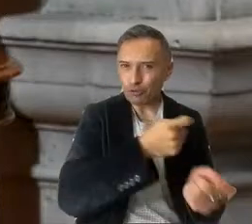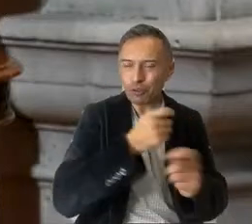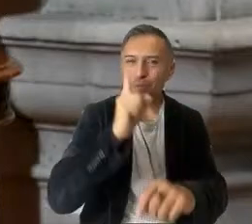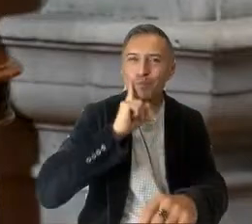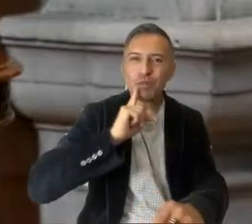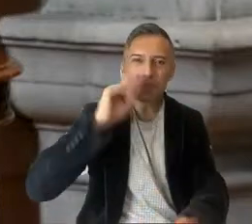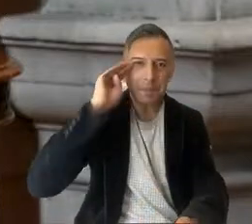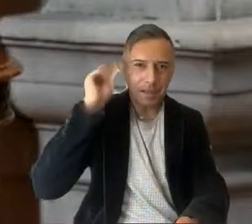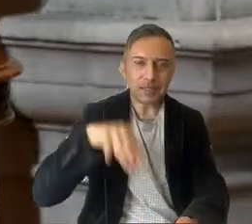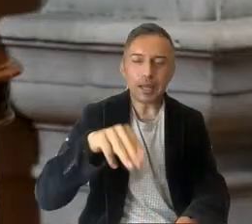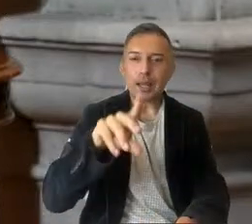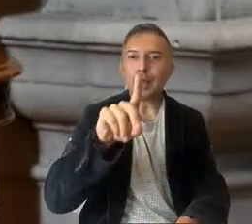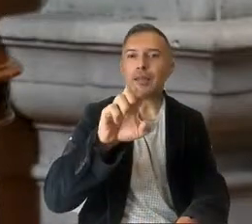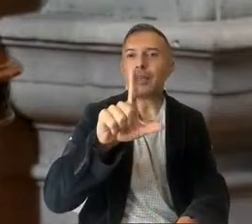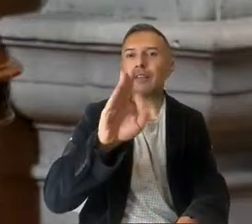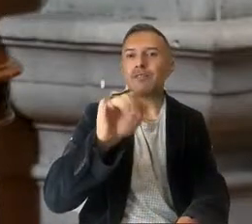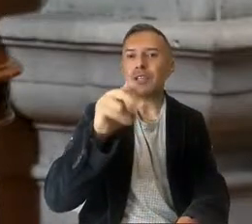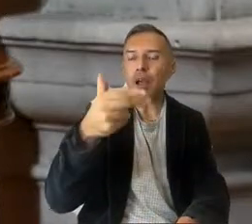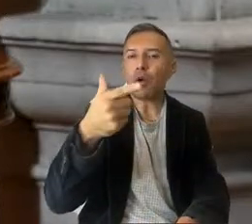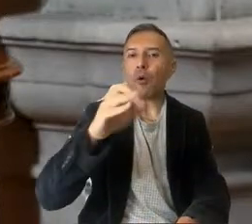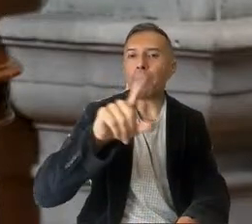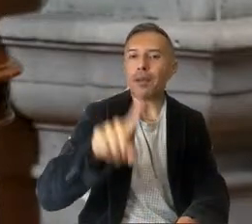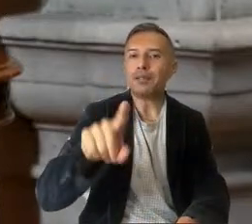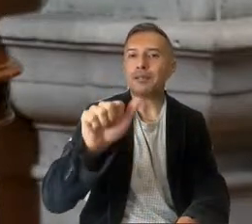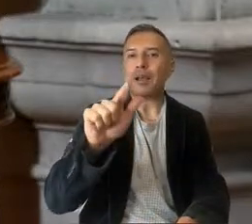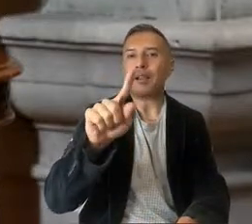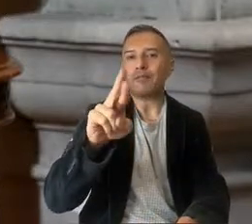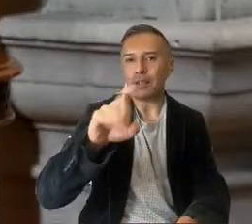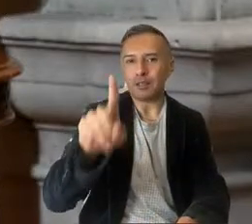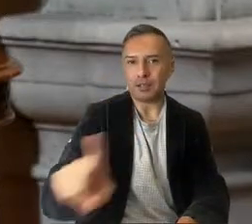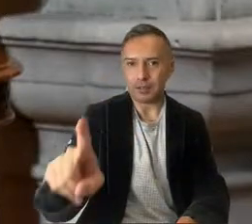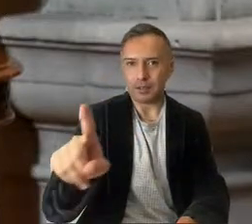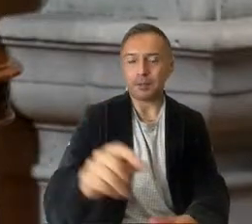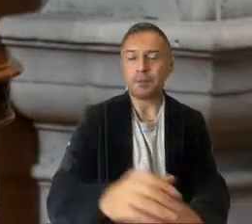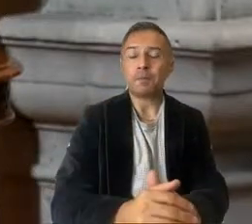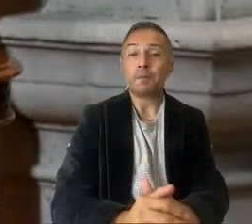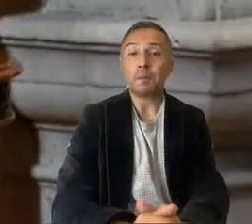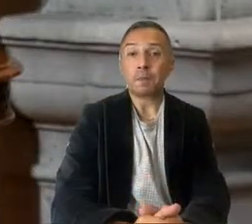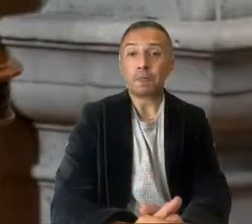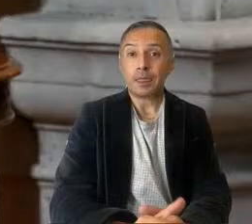México, maestra Delfina Gómez Álvarez.